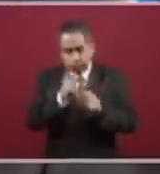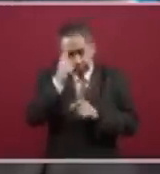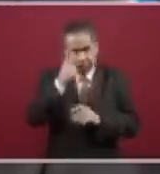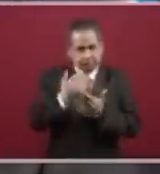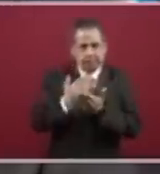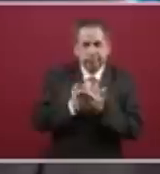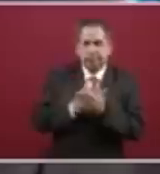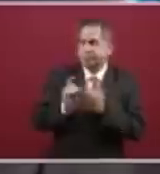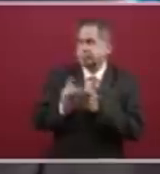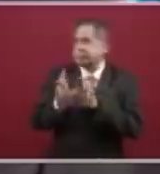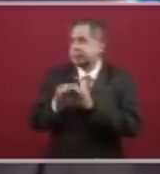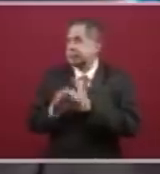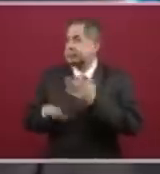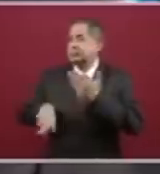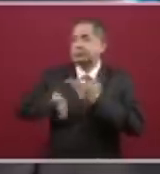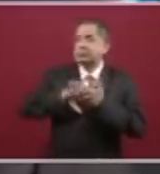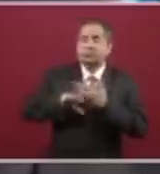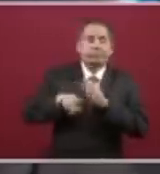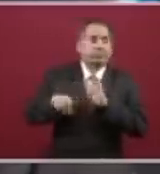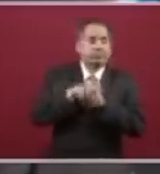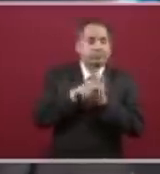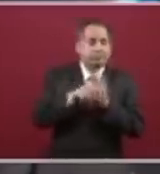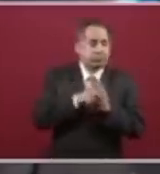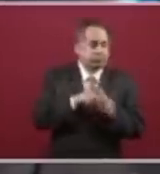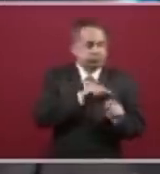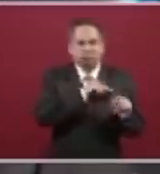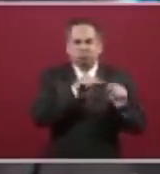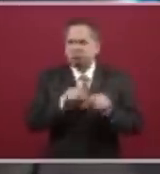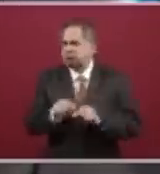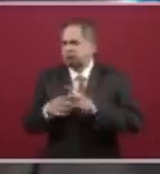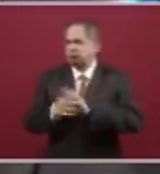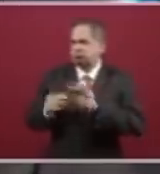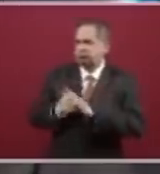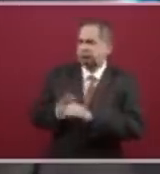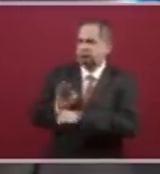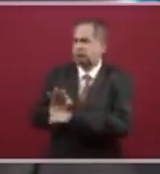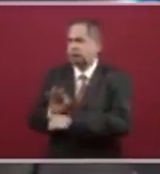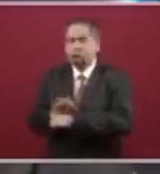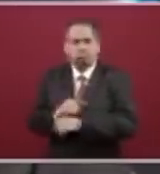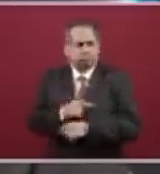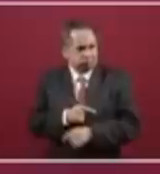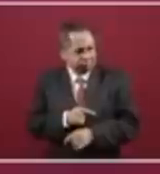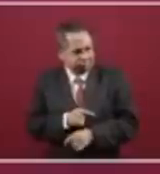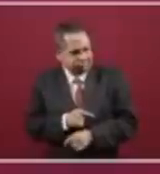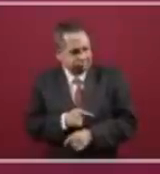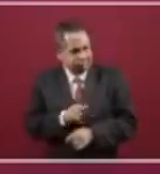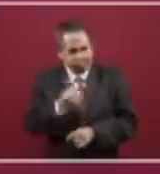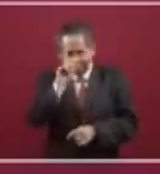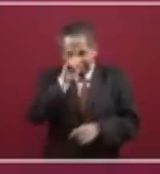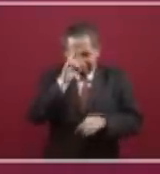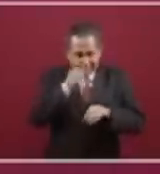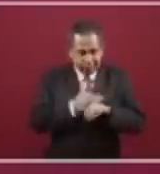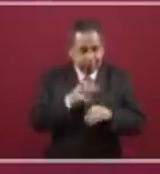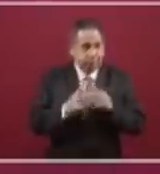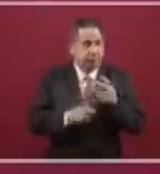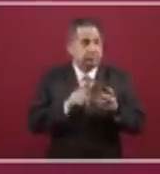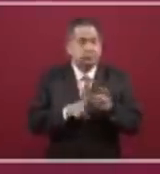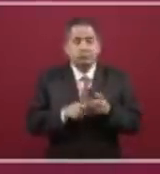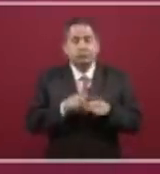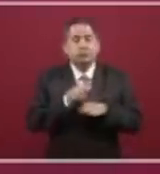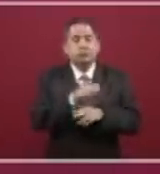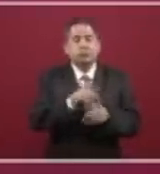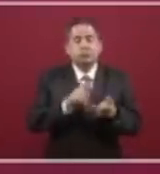adversos que que emanan del proyecto y sobre acciones